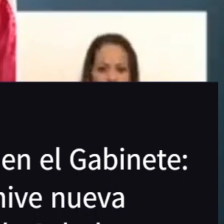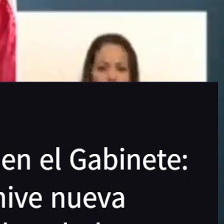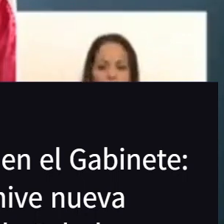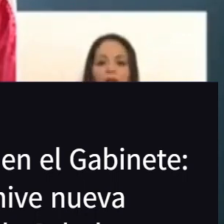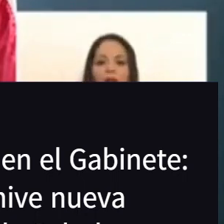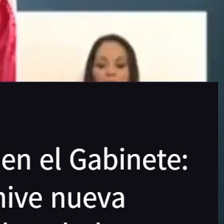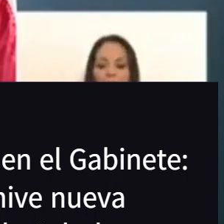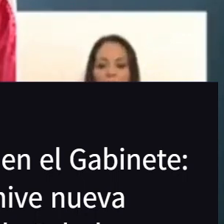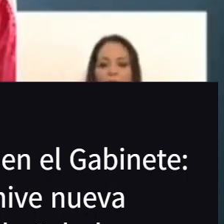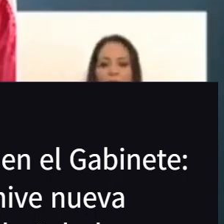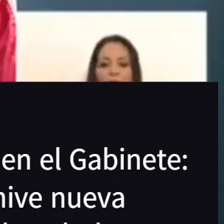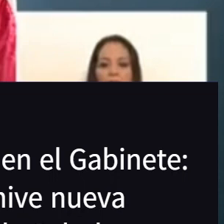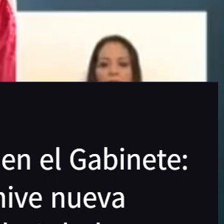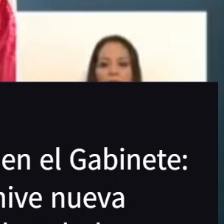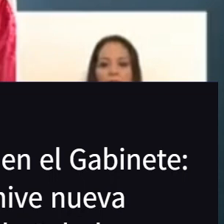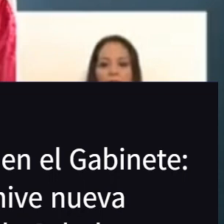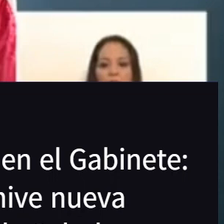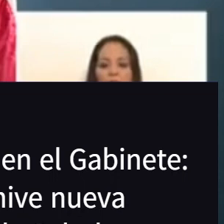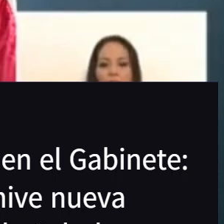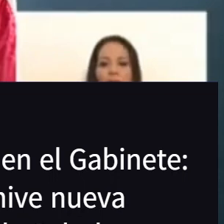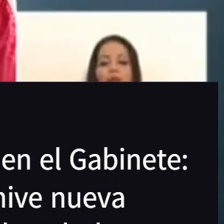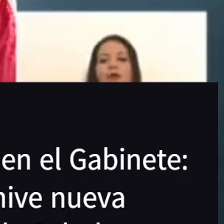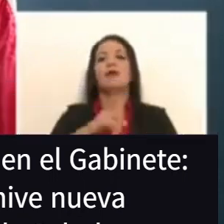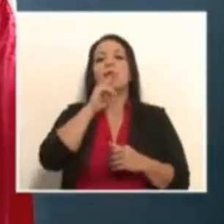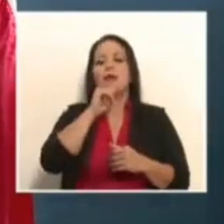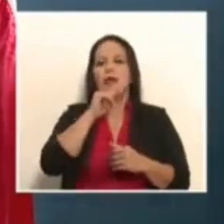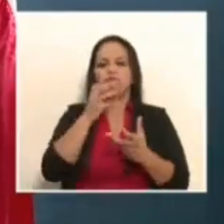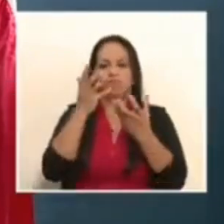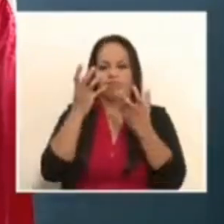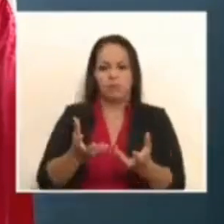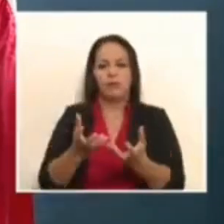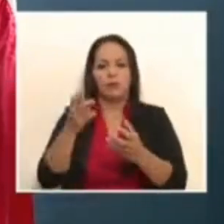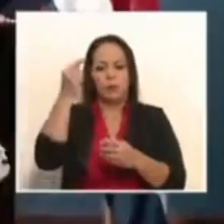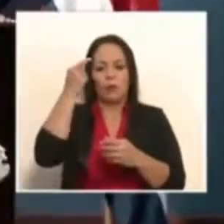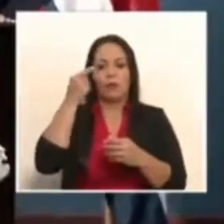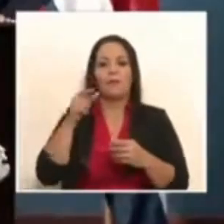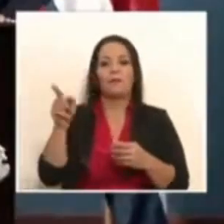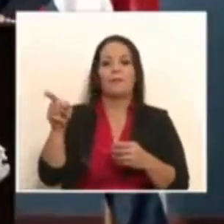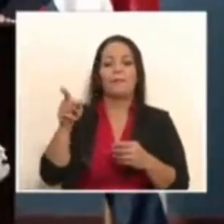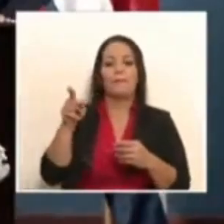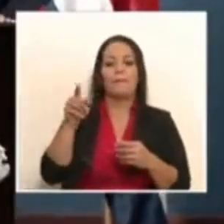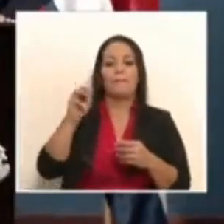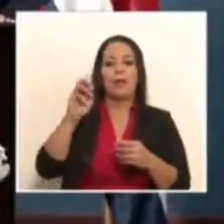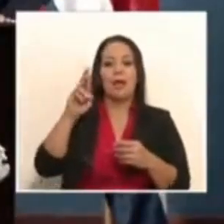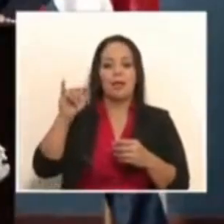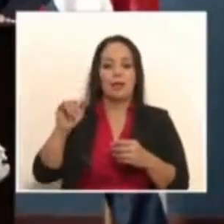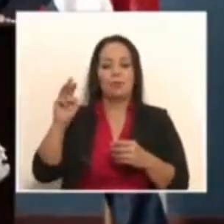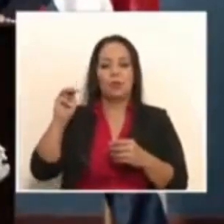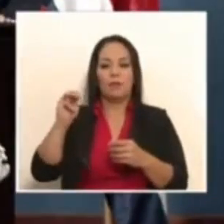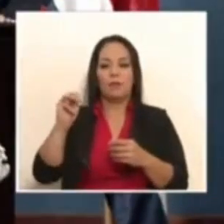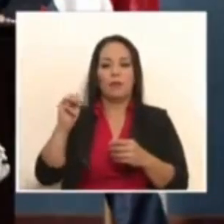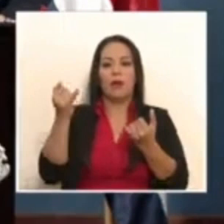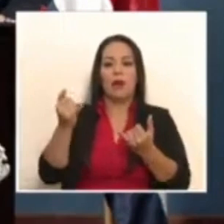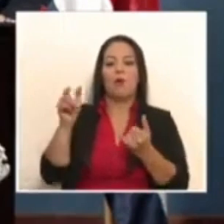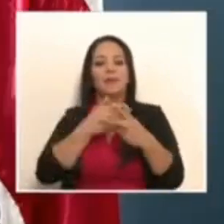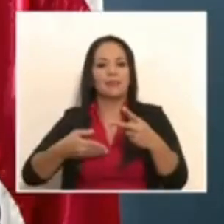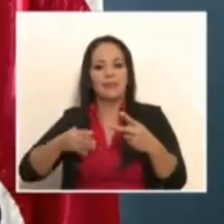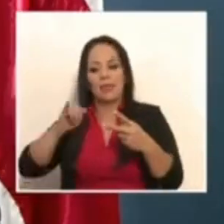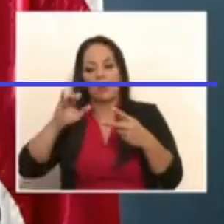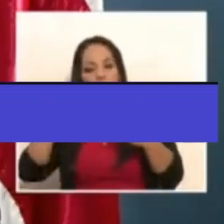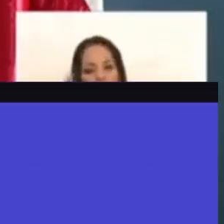vicepresidente maridenís munivíaner como la ministra de salud pública